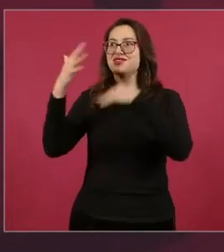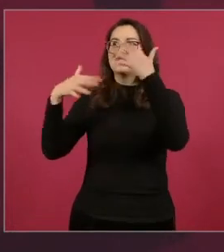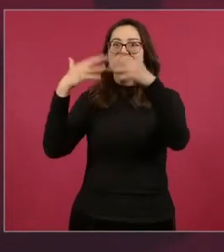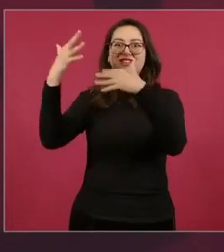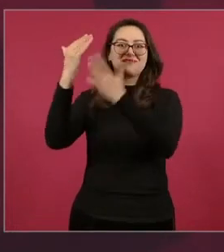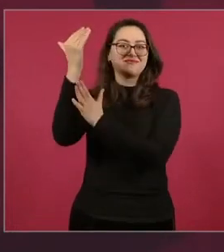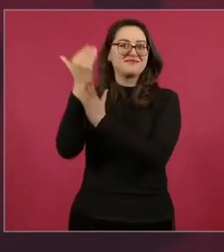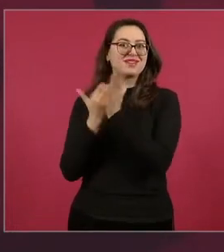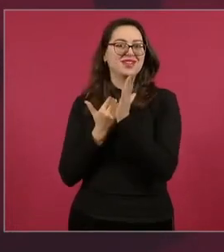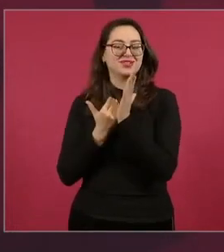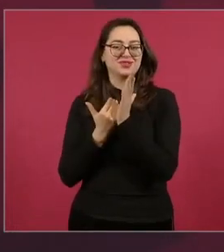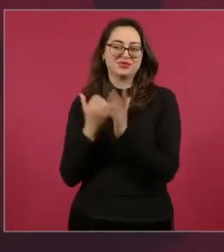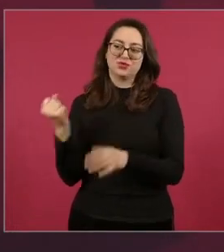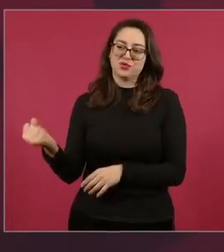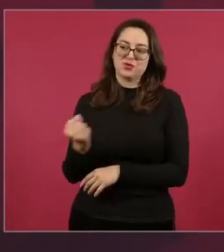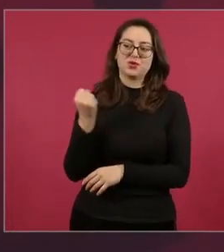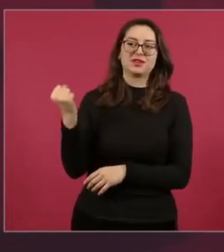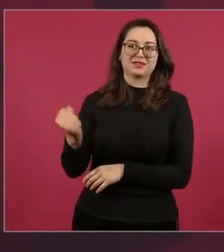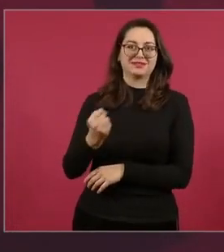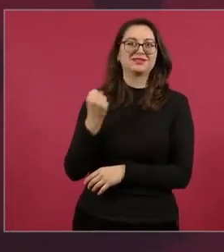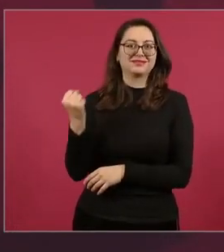suerte, porque